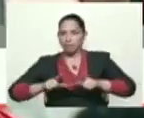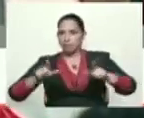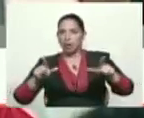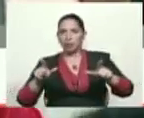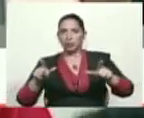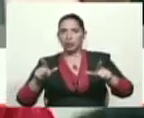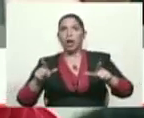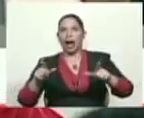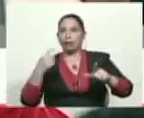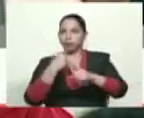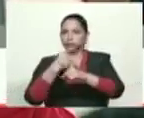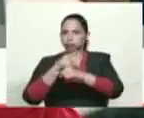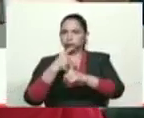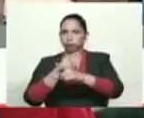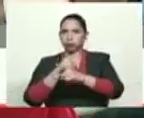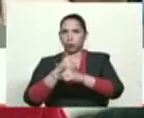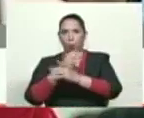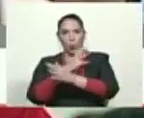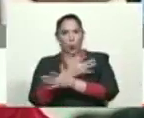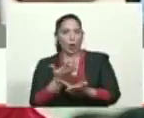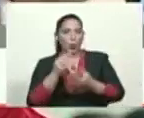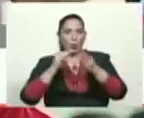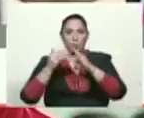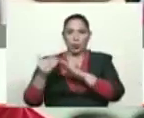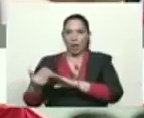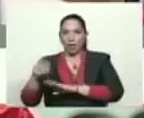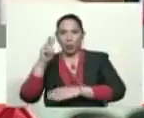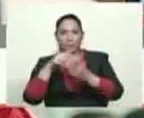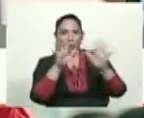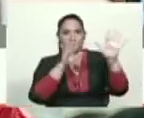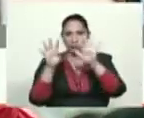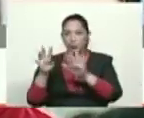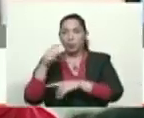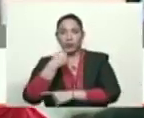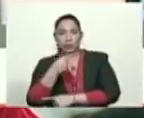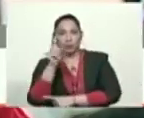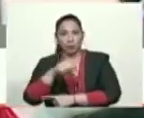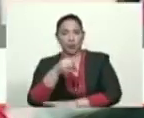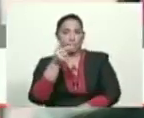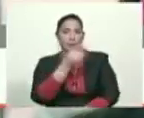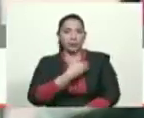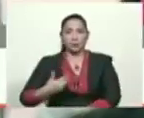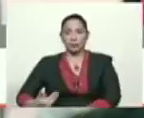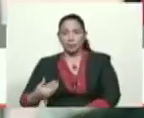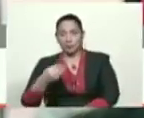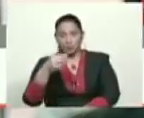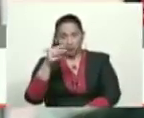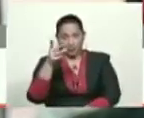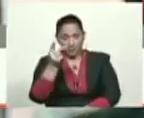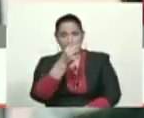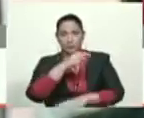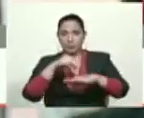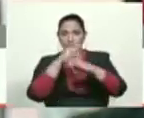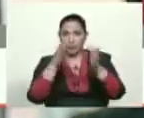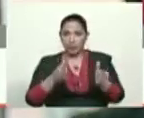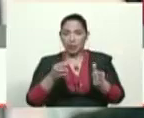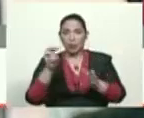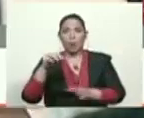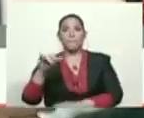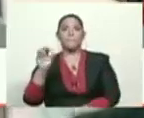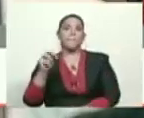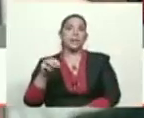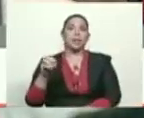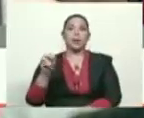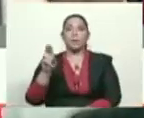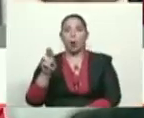de competencia para los juegos comunales 2019 también lo que decía el viceministro mismo estamos diseñando un plan en conjunto con el ministerio